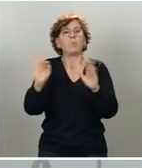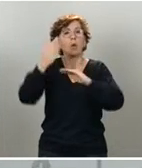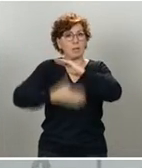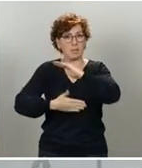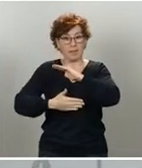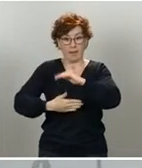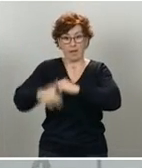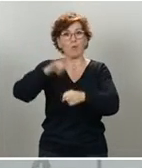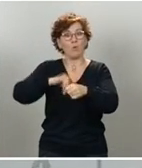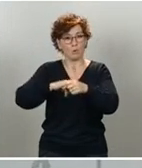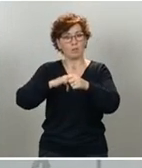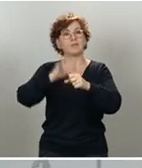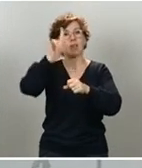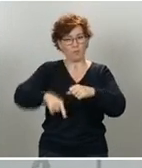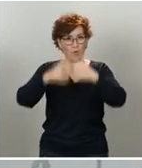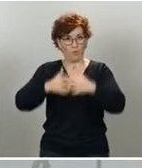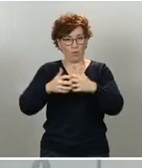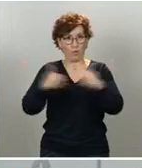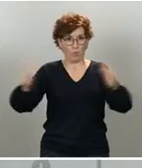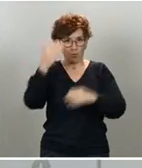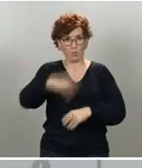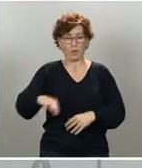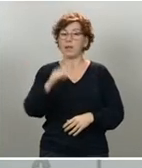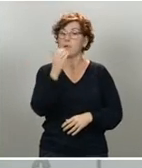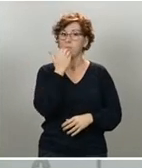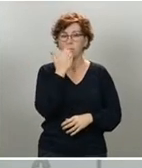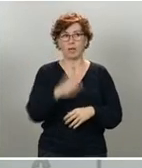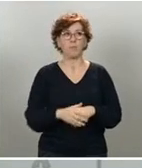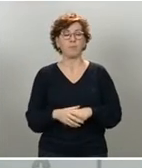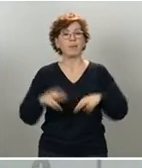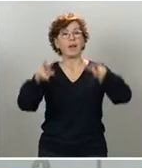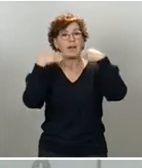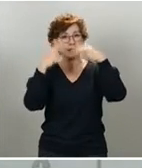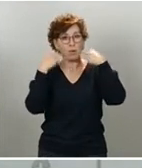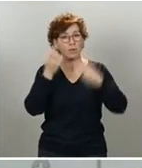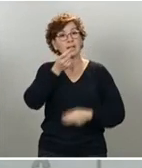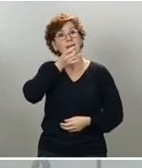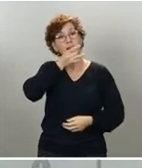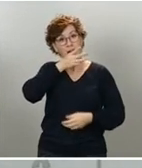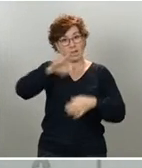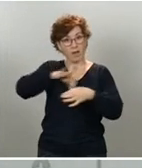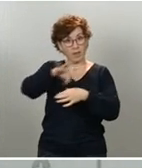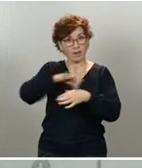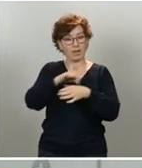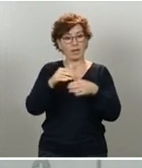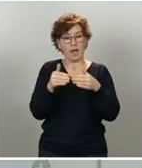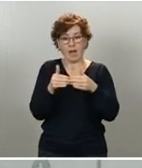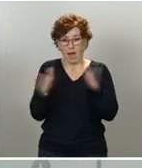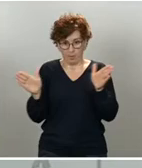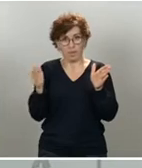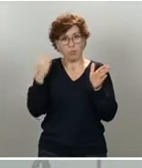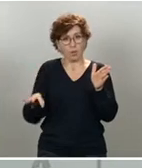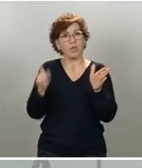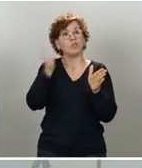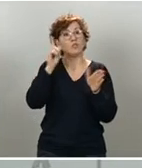lunes. Así, por ejemplo, los restaurantes y cafeterías podrán abrir, no solo para hacer entregas a domicilio, como venían